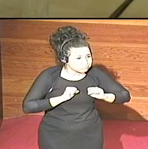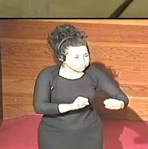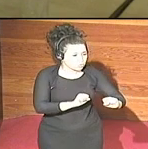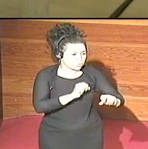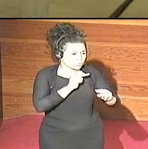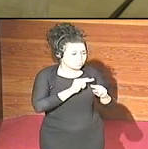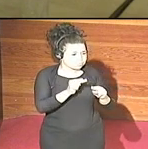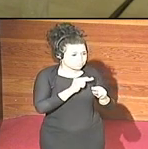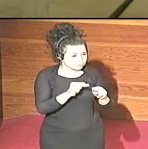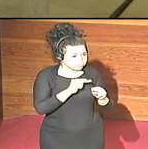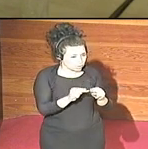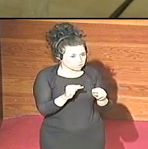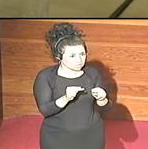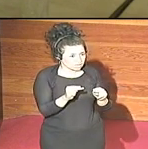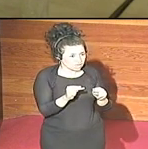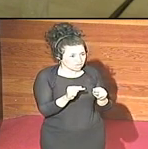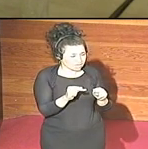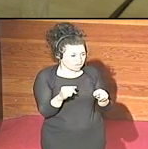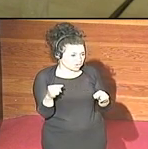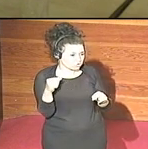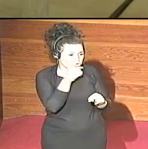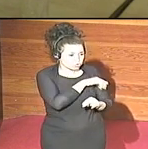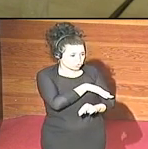política del Kremlin.